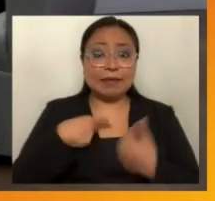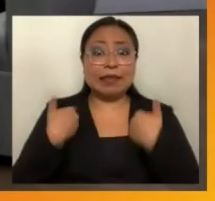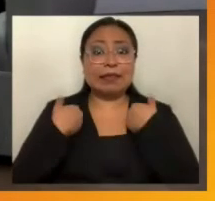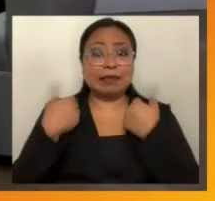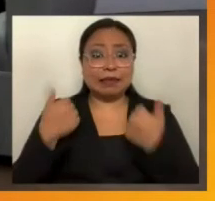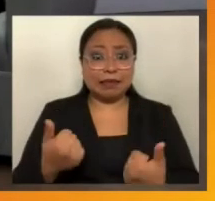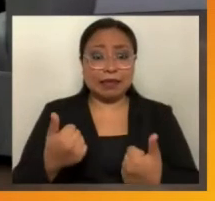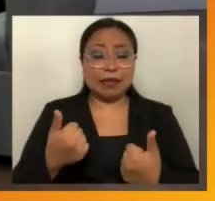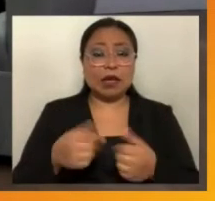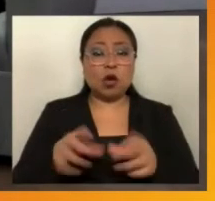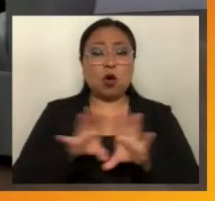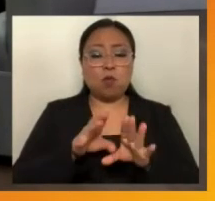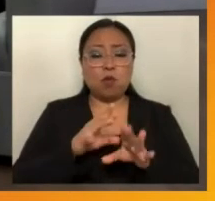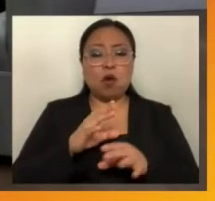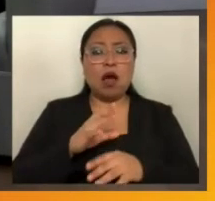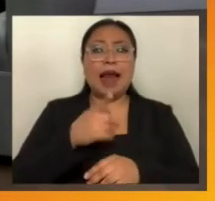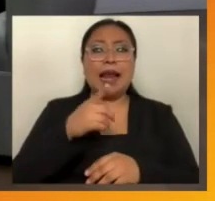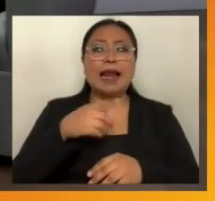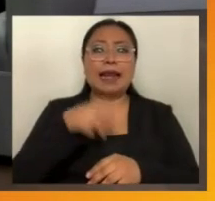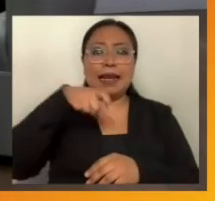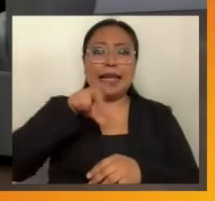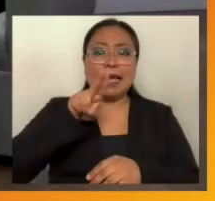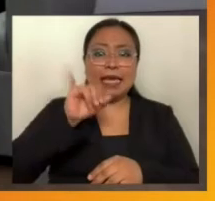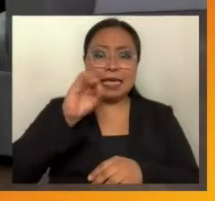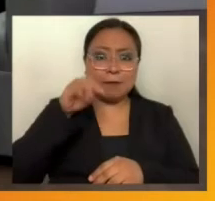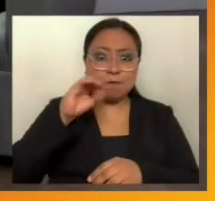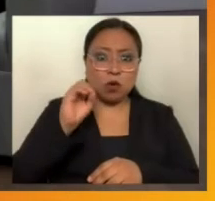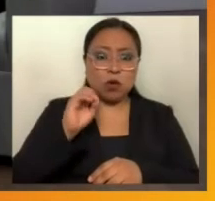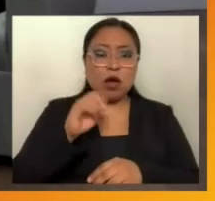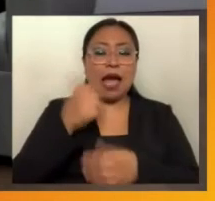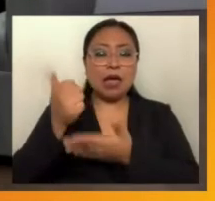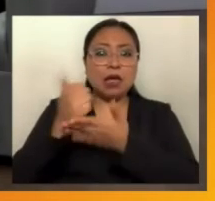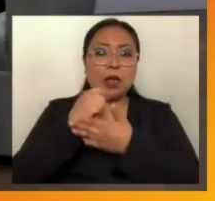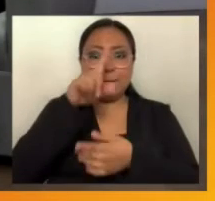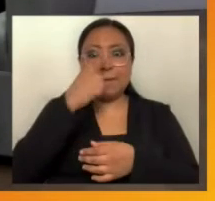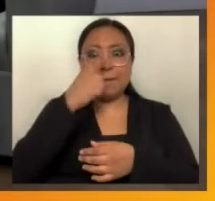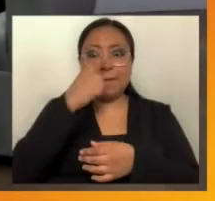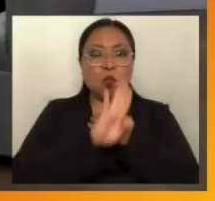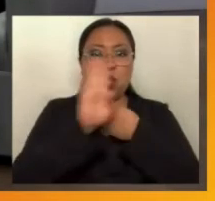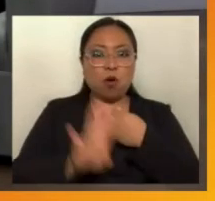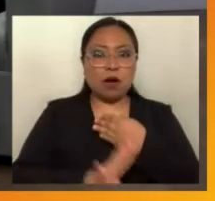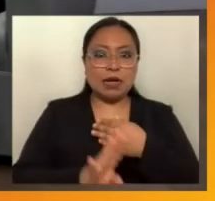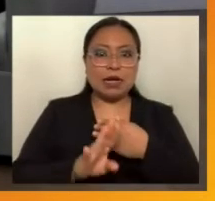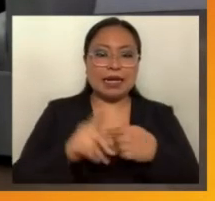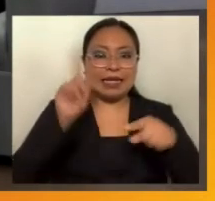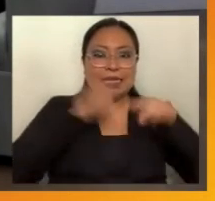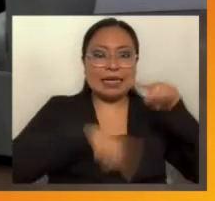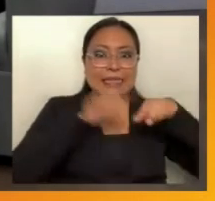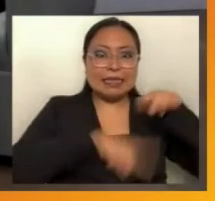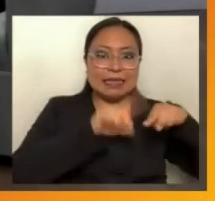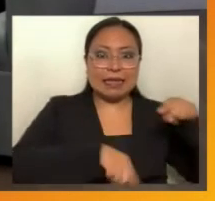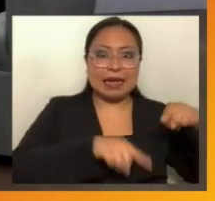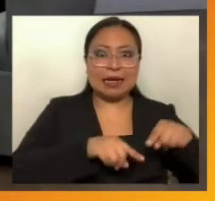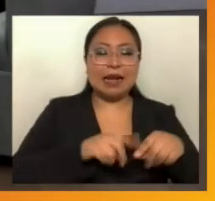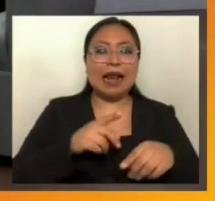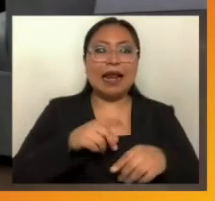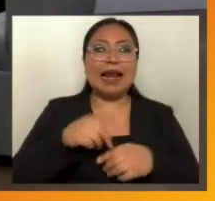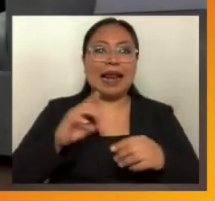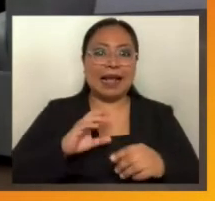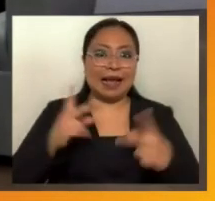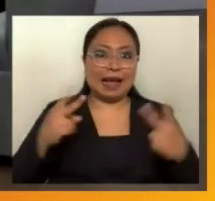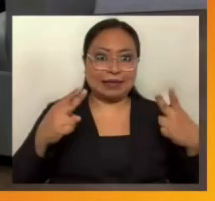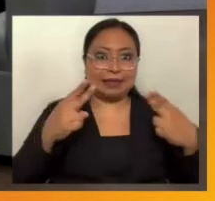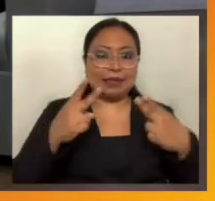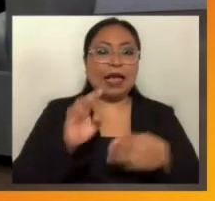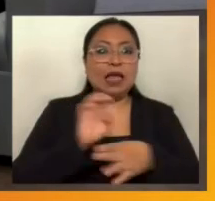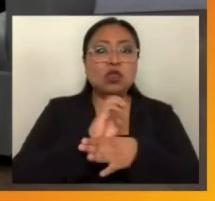matando al cáncer, ¿no? Entonces siempre hay que darle la vuelta a todo, y eso es como nosotros lo intentamos ver. Y gracias a